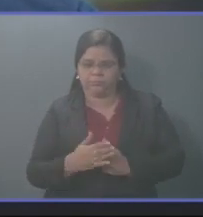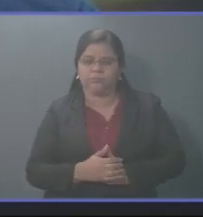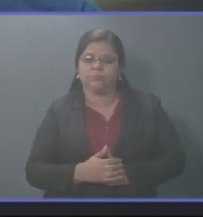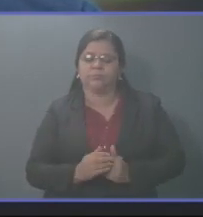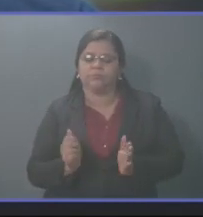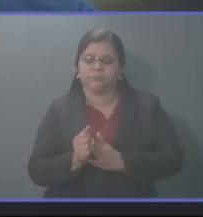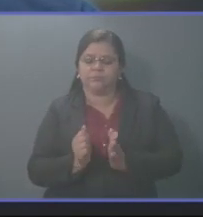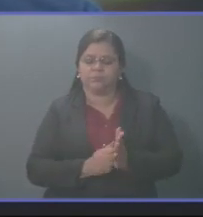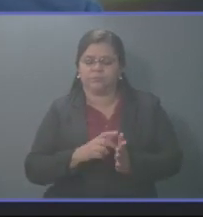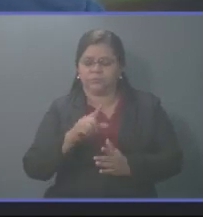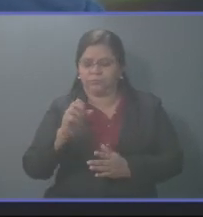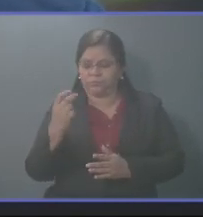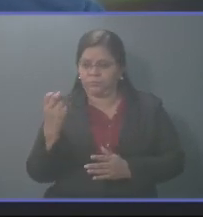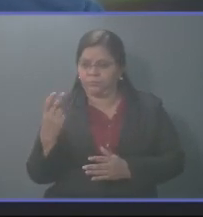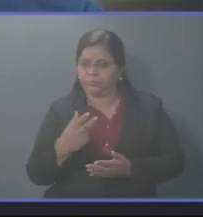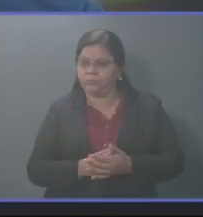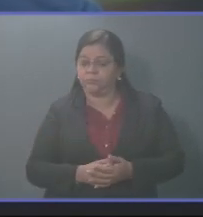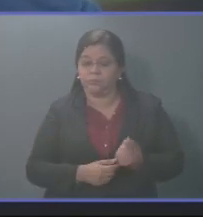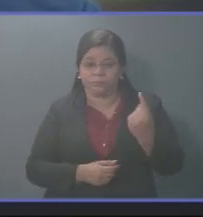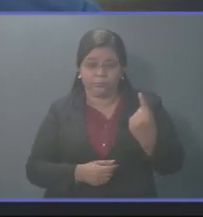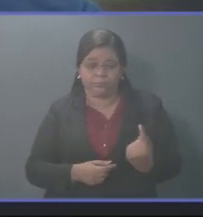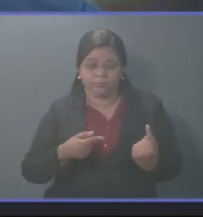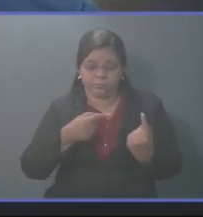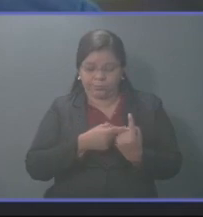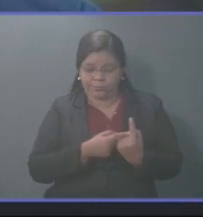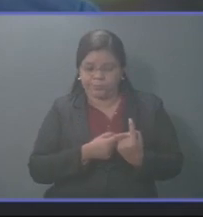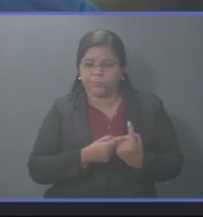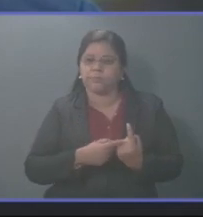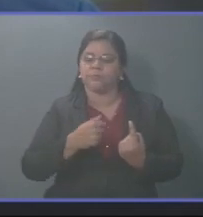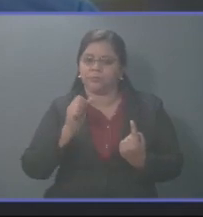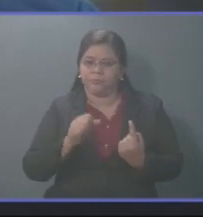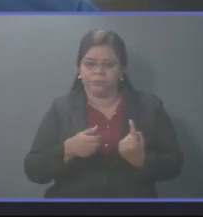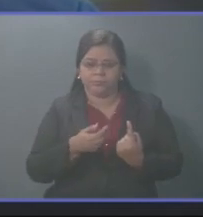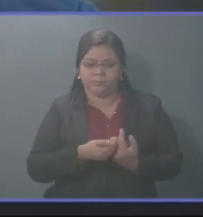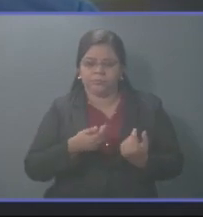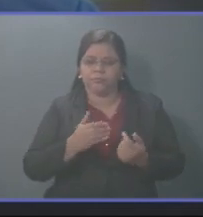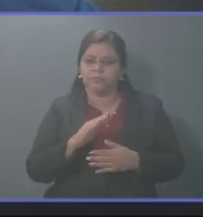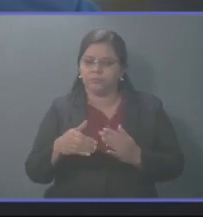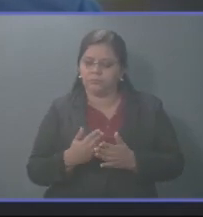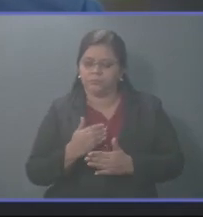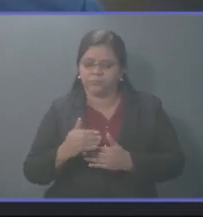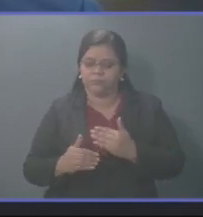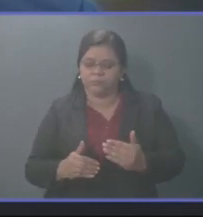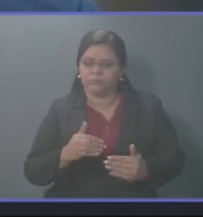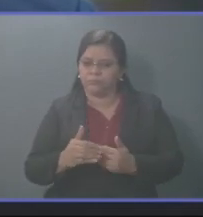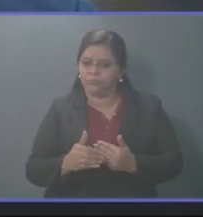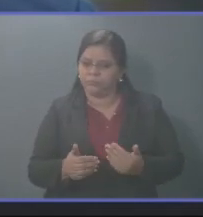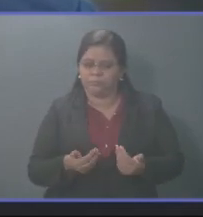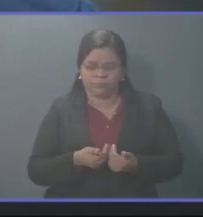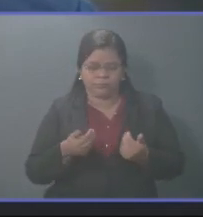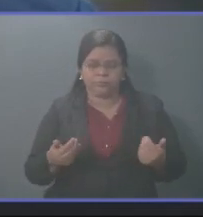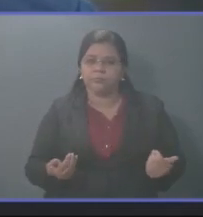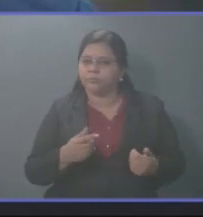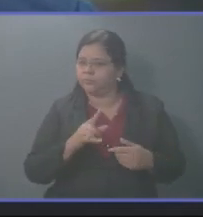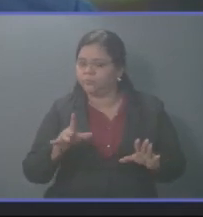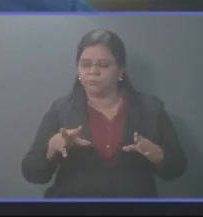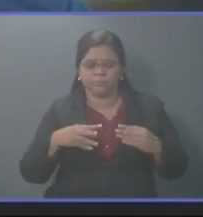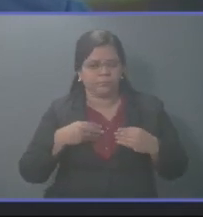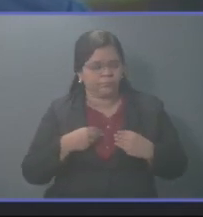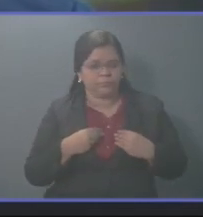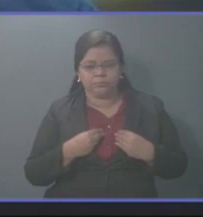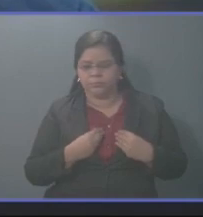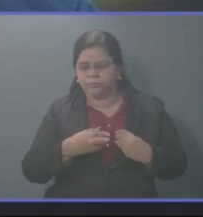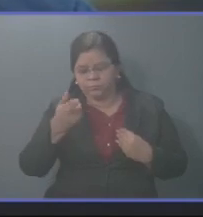Artículo 112. El miembro del tribunal recusado será separado del procedimiento sin que ésta se tome como aceptación del motivo